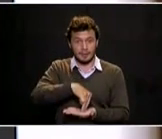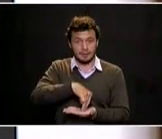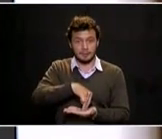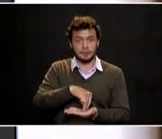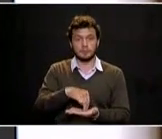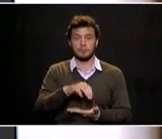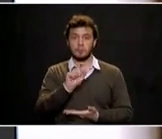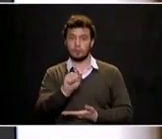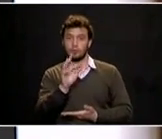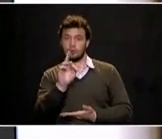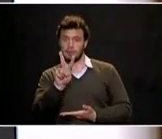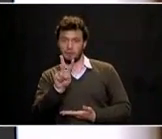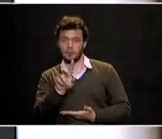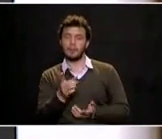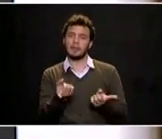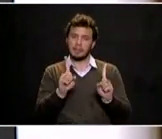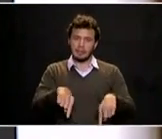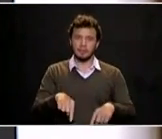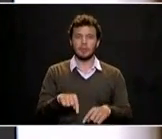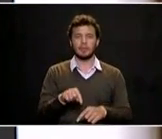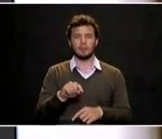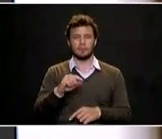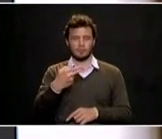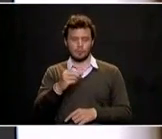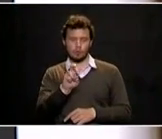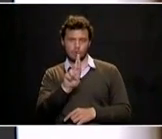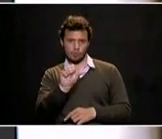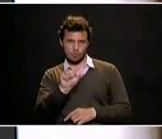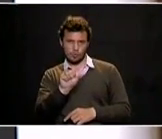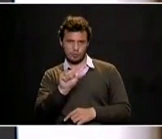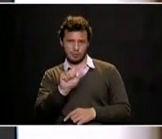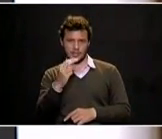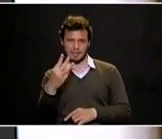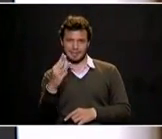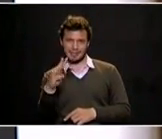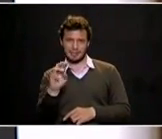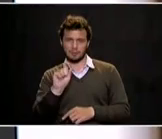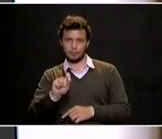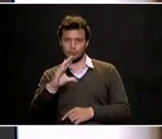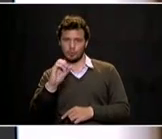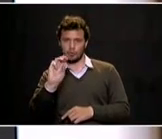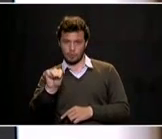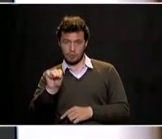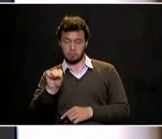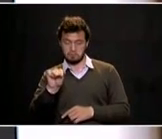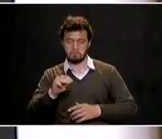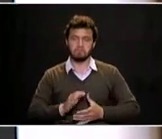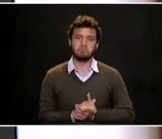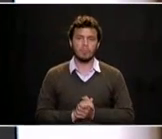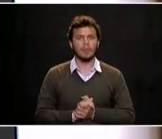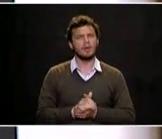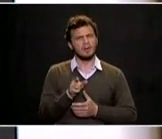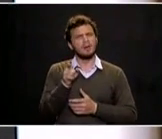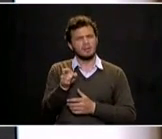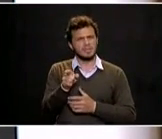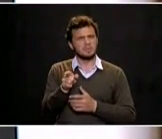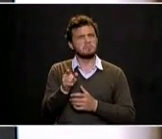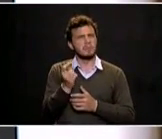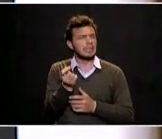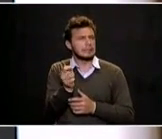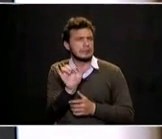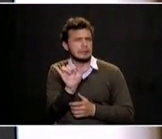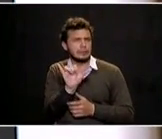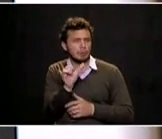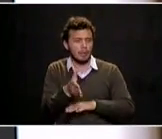www.h13n.com. El mecanismo de este debate es muy sencillo, similar a los que ya se han hecho en Telemedellín. Cada